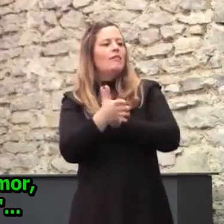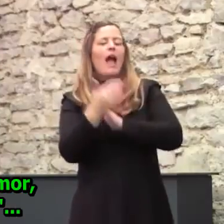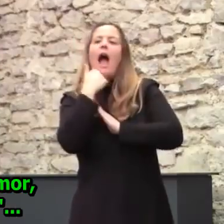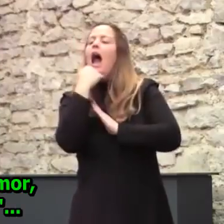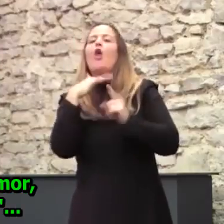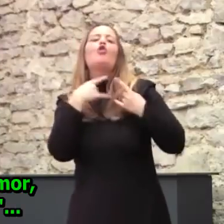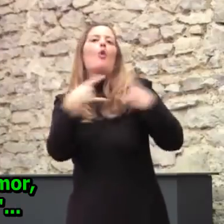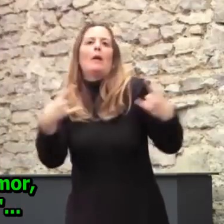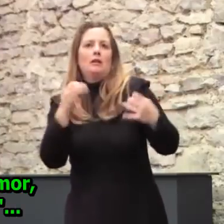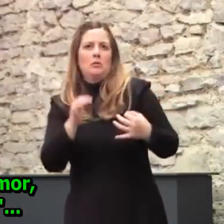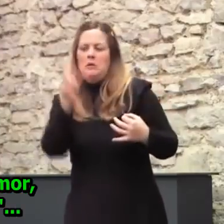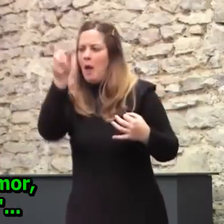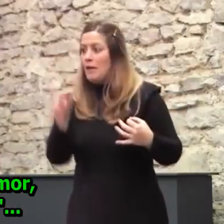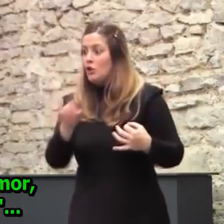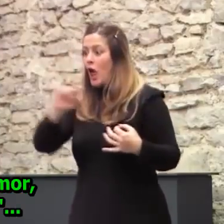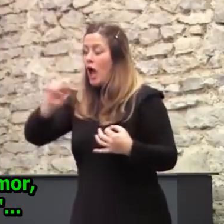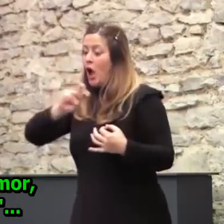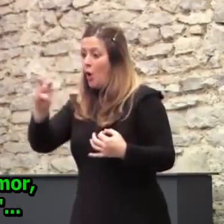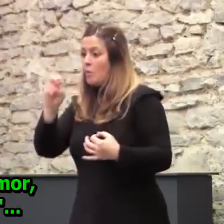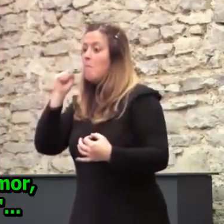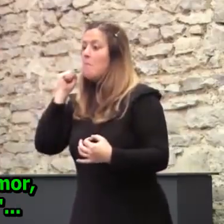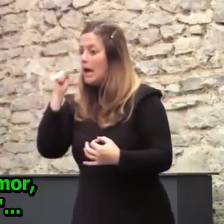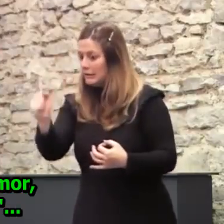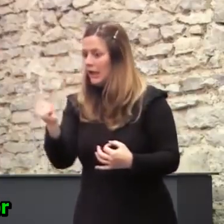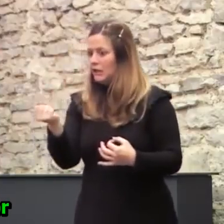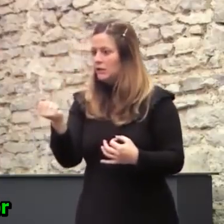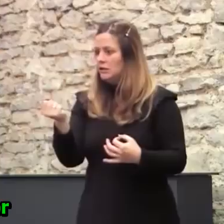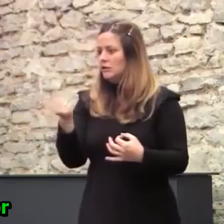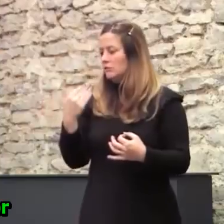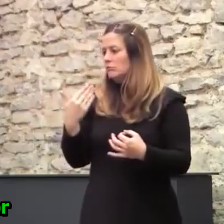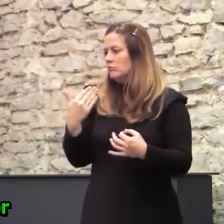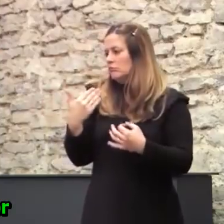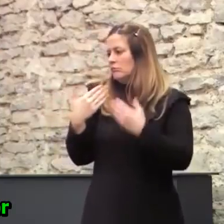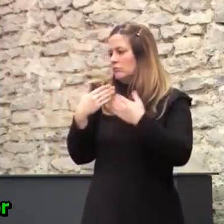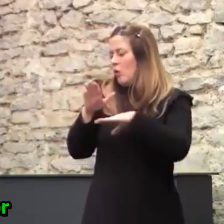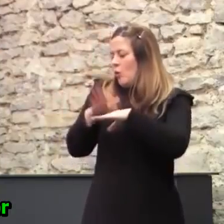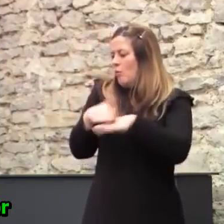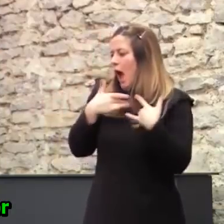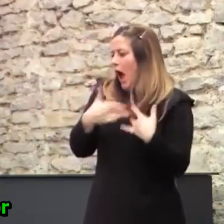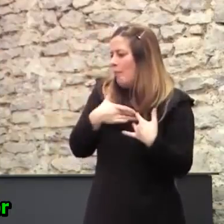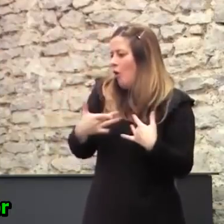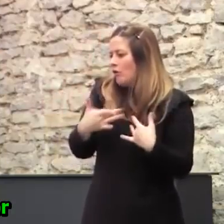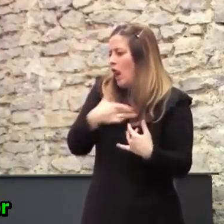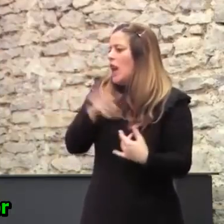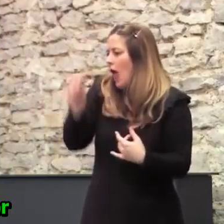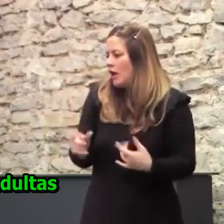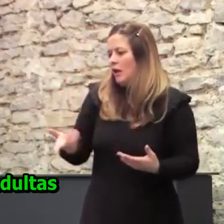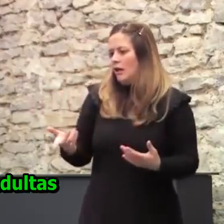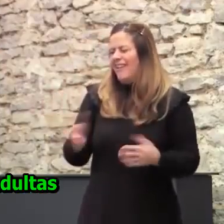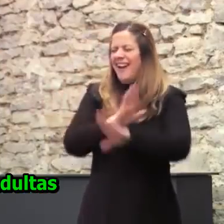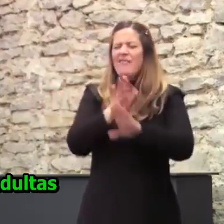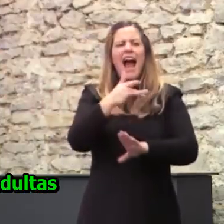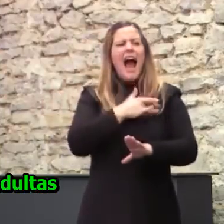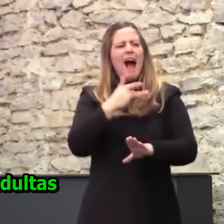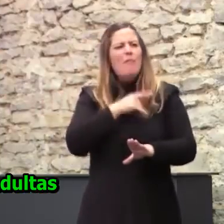matar a otra persona es un acto de amor, ¿no? El tema de la mate porque era mía. Nos cuesta mucho concebir el amor